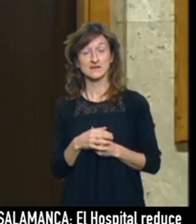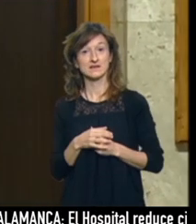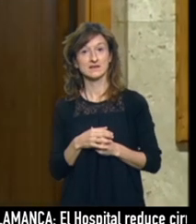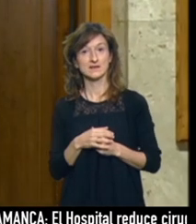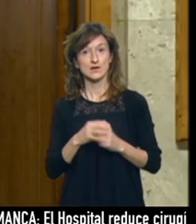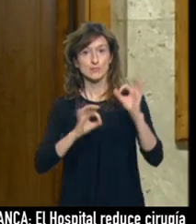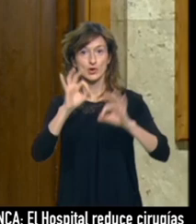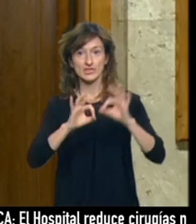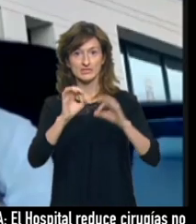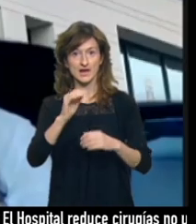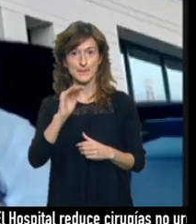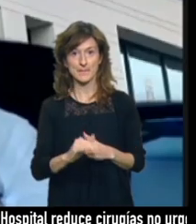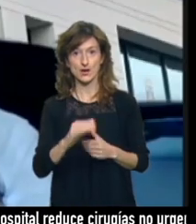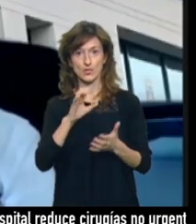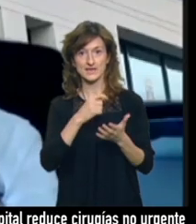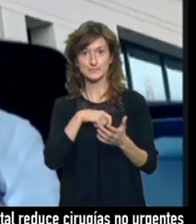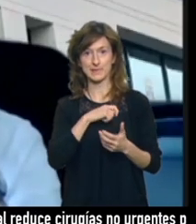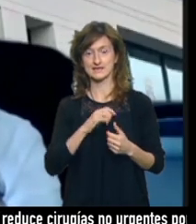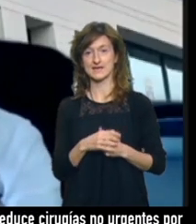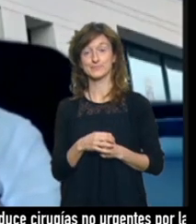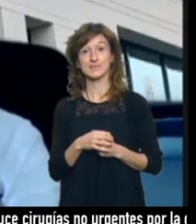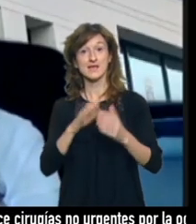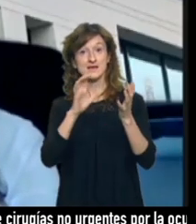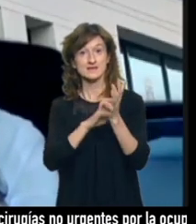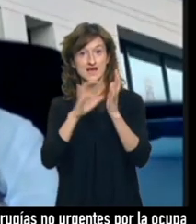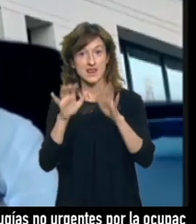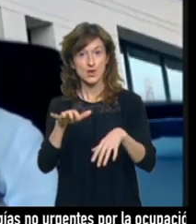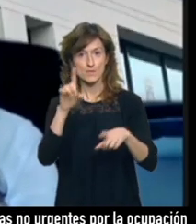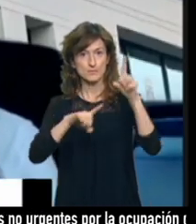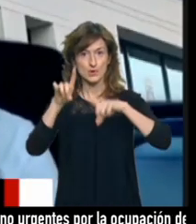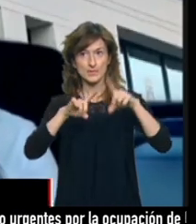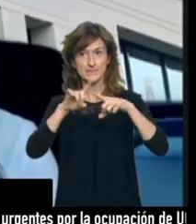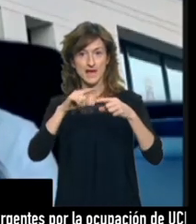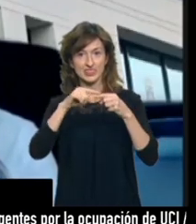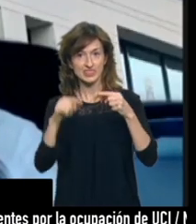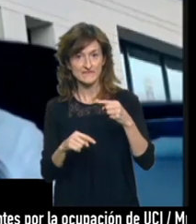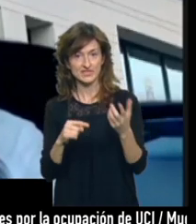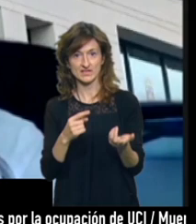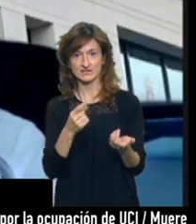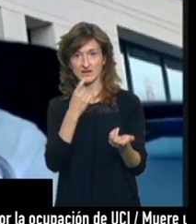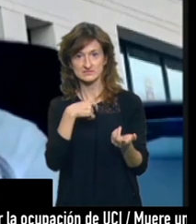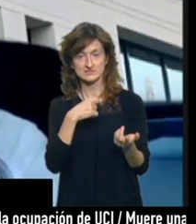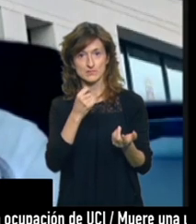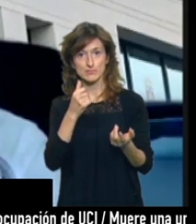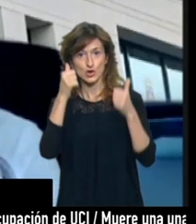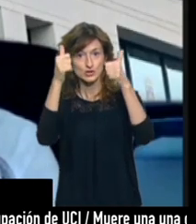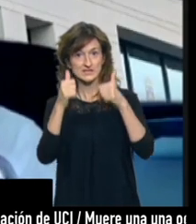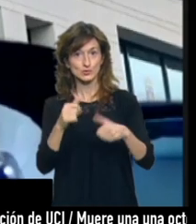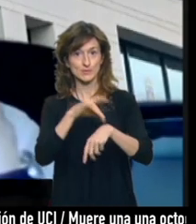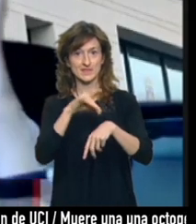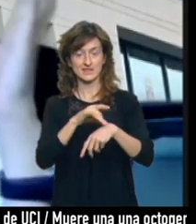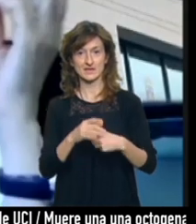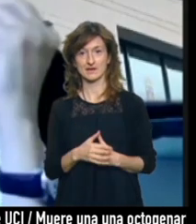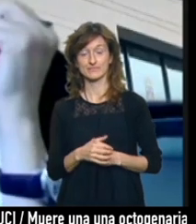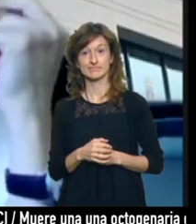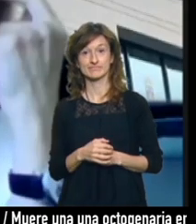más bajas del país. Ahora mismo Castilla y León tiene un problema, tiene un déficit de egresados en medicina. O